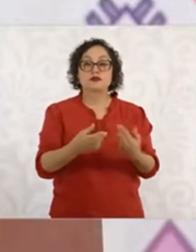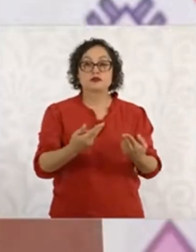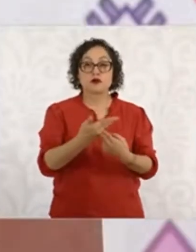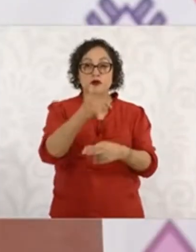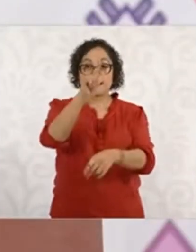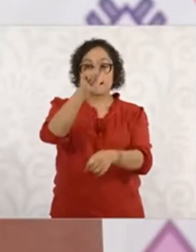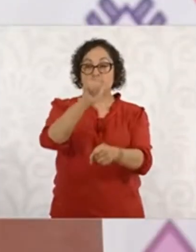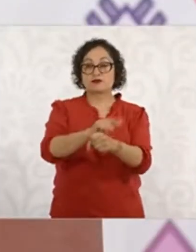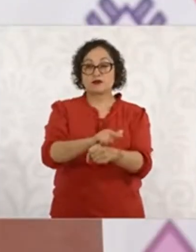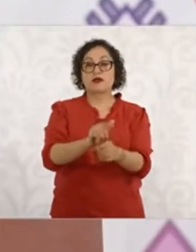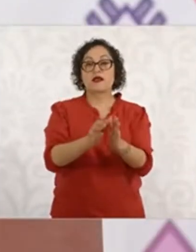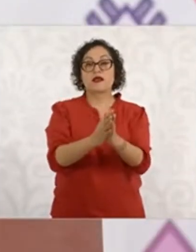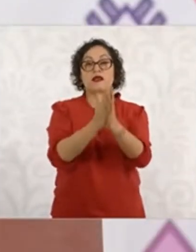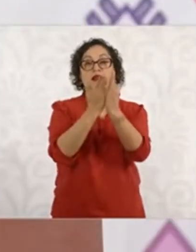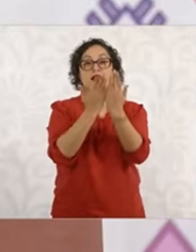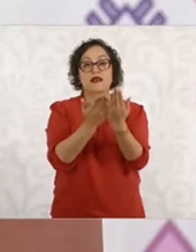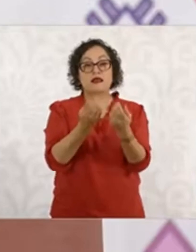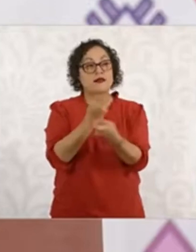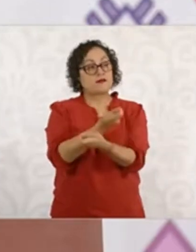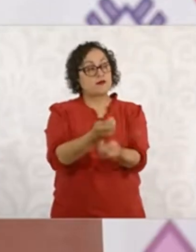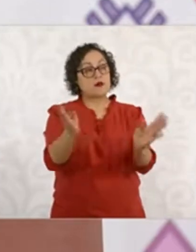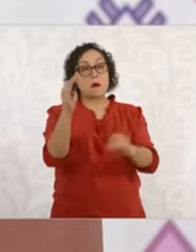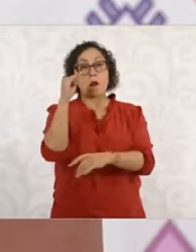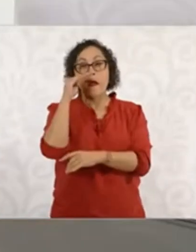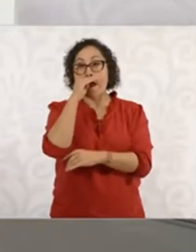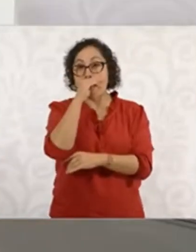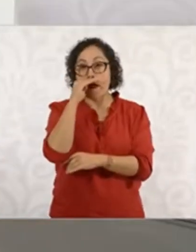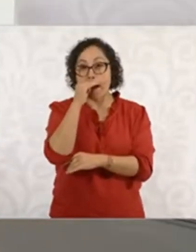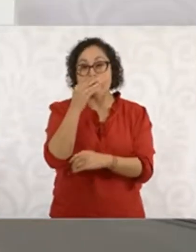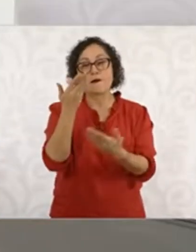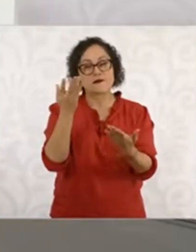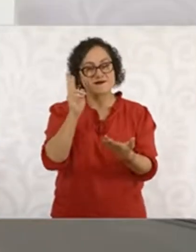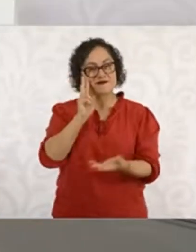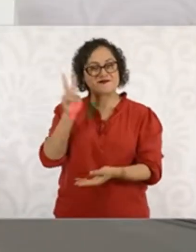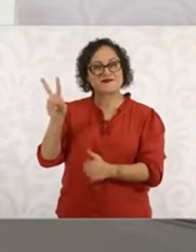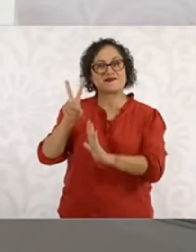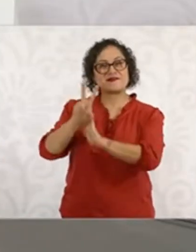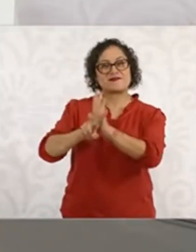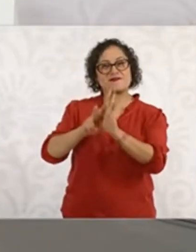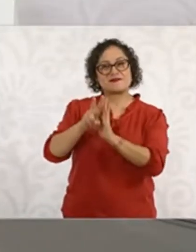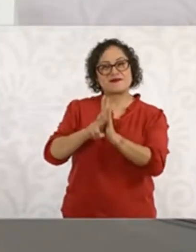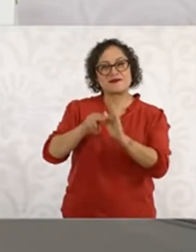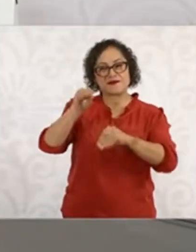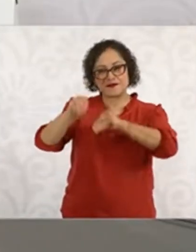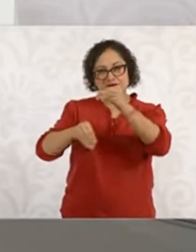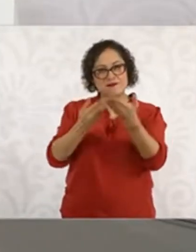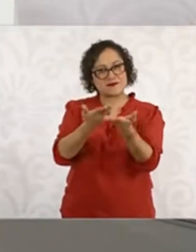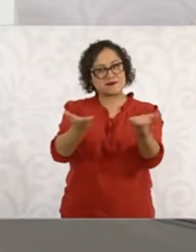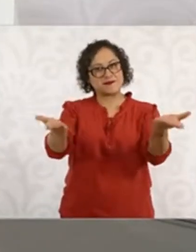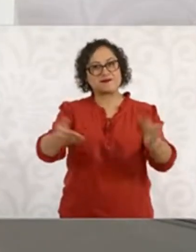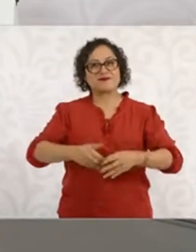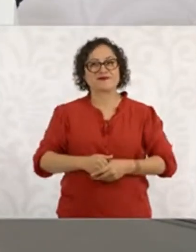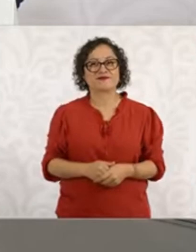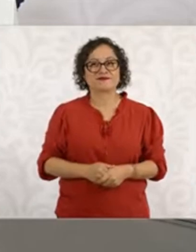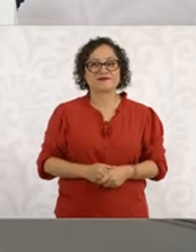Texto Gratuito. Veamos la cápsula que hemos preparado para tal efecto.